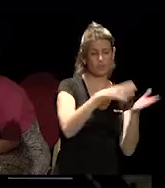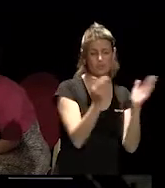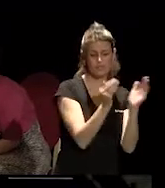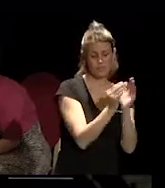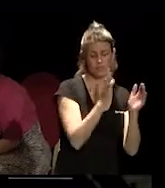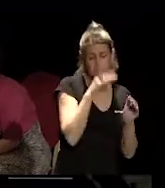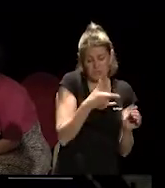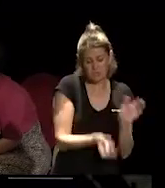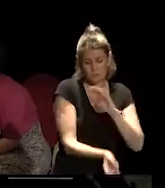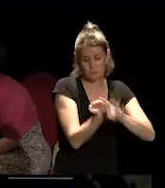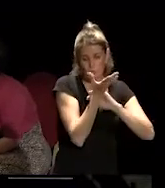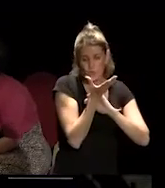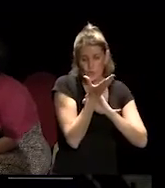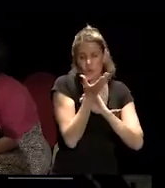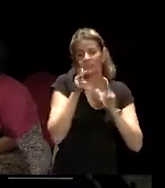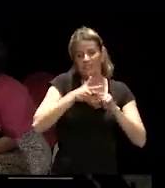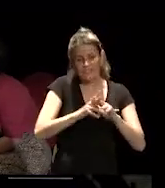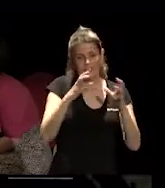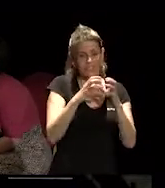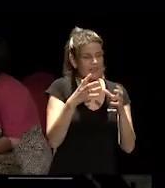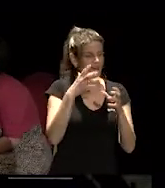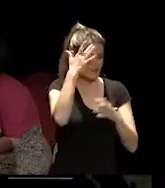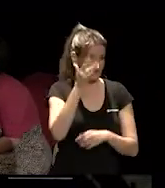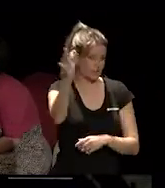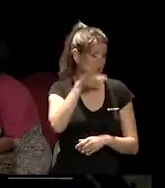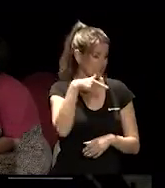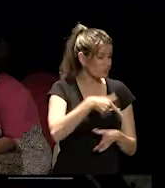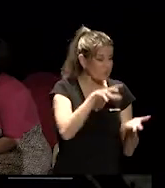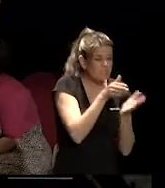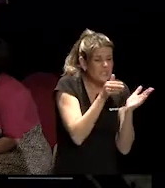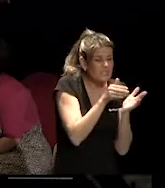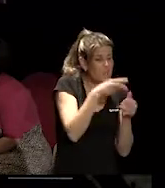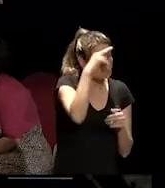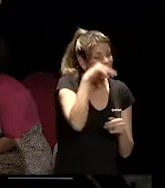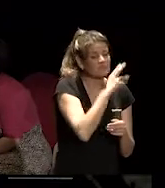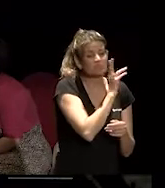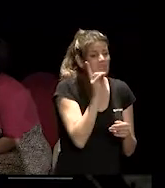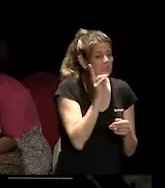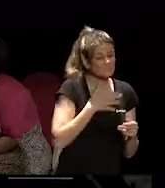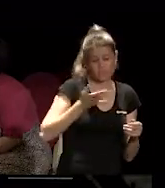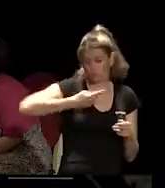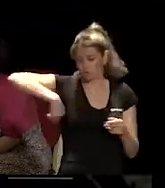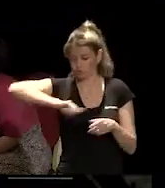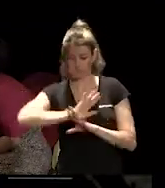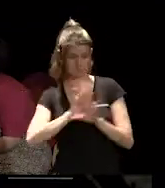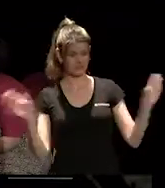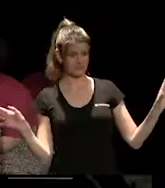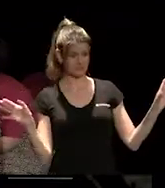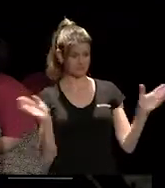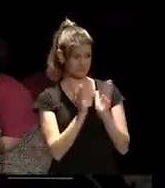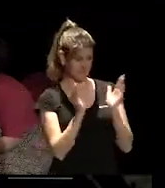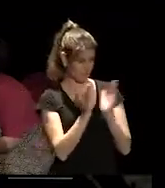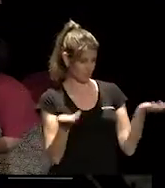Naranja Imaginario, porque es un centro en el que no hay dirección. Son los padres y madres y nosotras. Ya está.